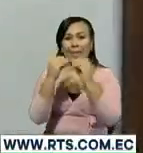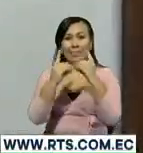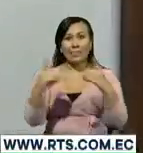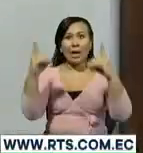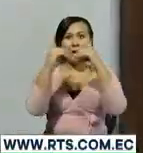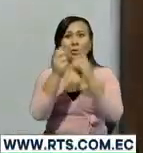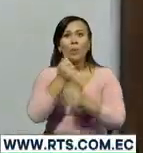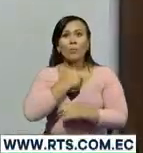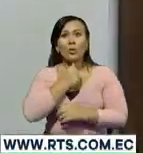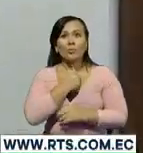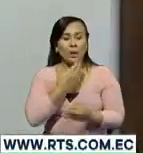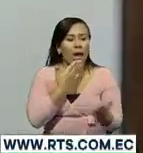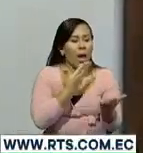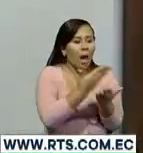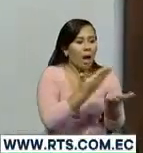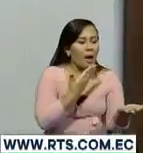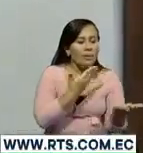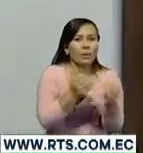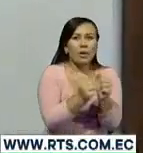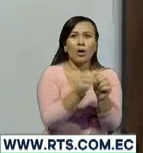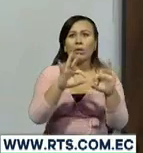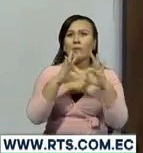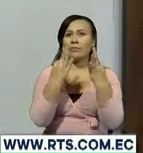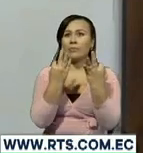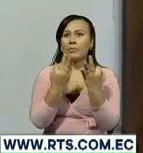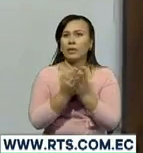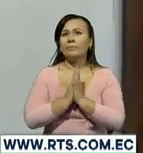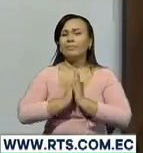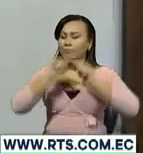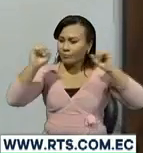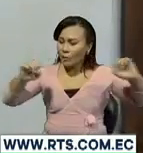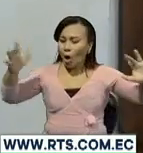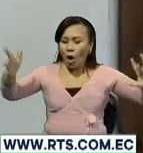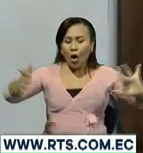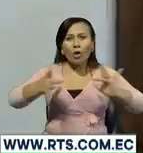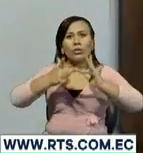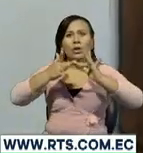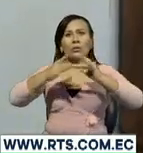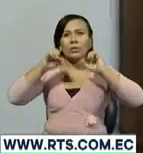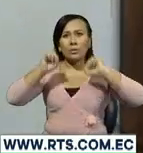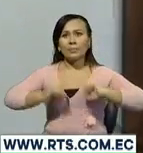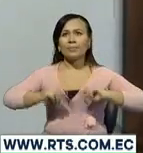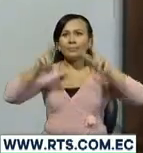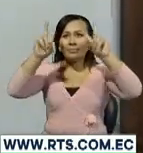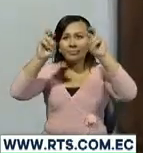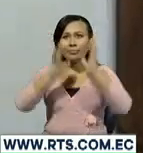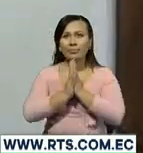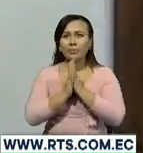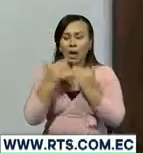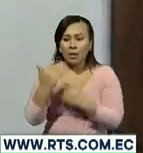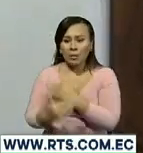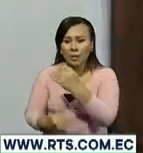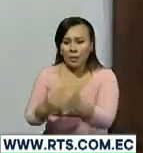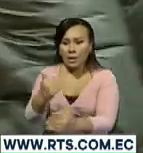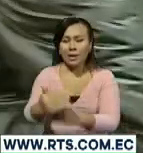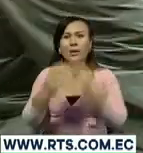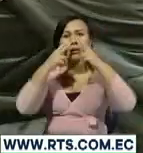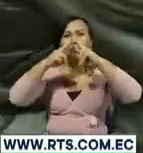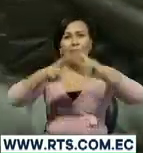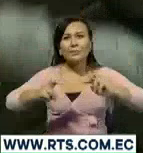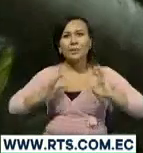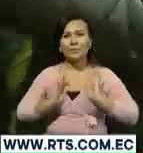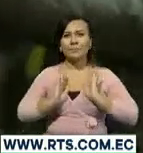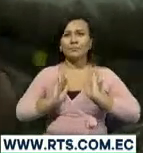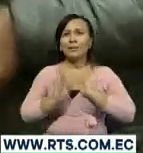el proceso para que la CIDH pueda tener una aproximación al contexto en el que va a empezar a investigar. Además